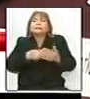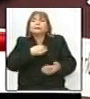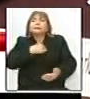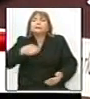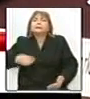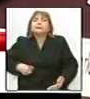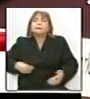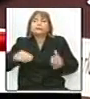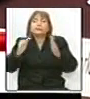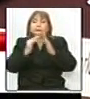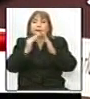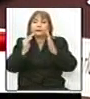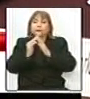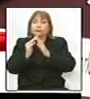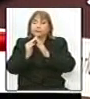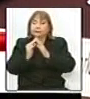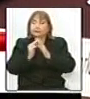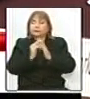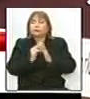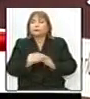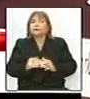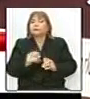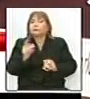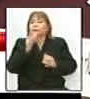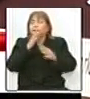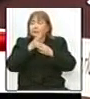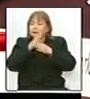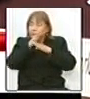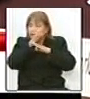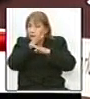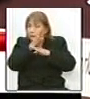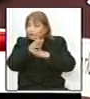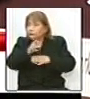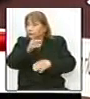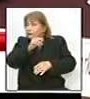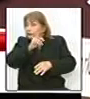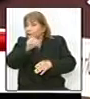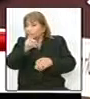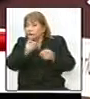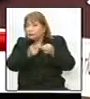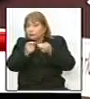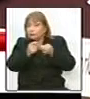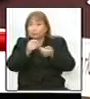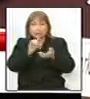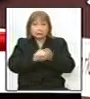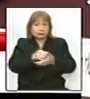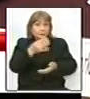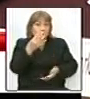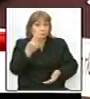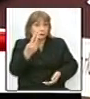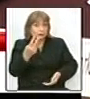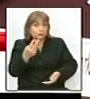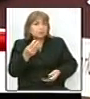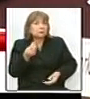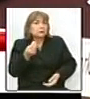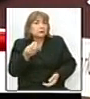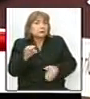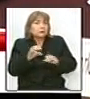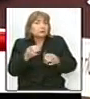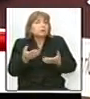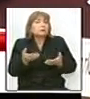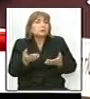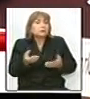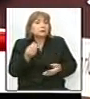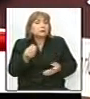de Vivienda directamente no ejecuta ninguno de estos proyectos. ¿Y por qué no lo hace? ¿Por